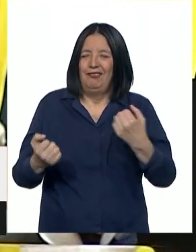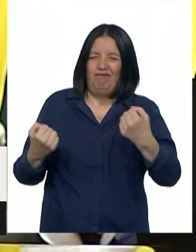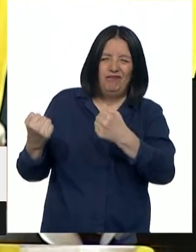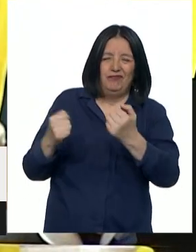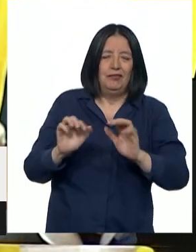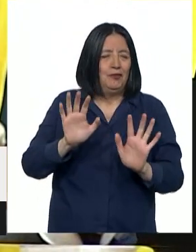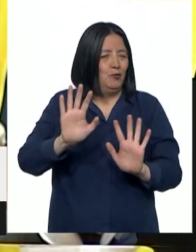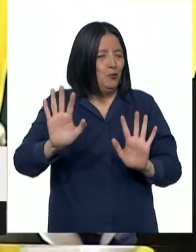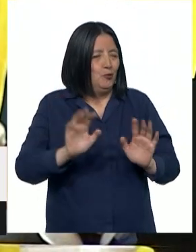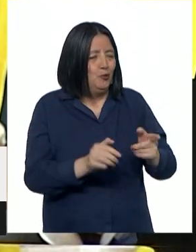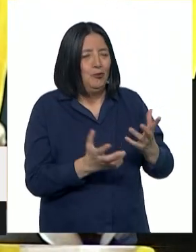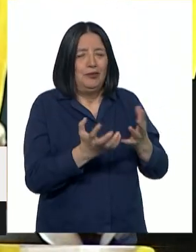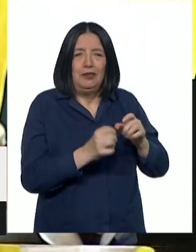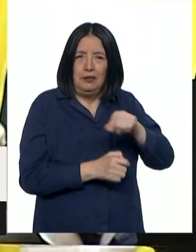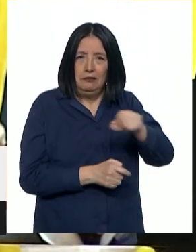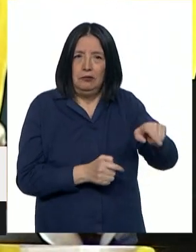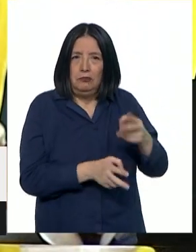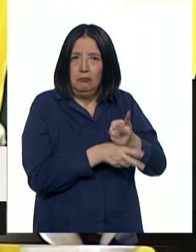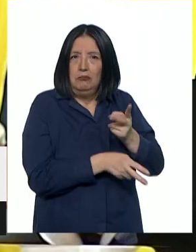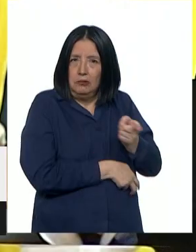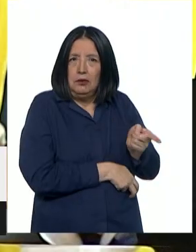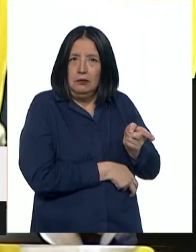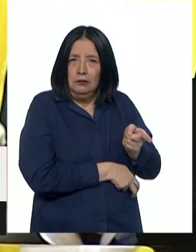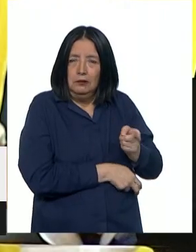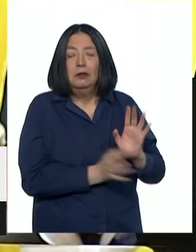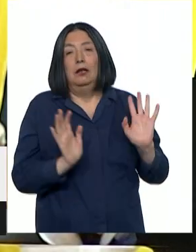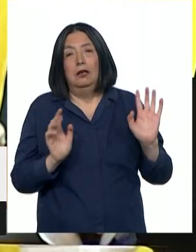violencia. Al contrario,